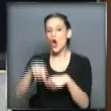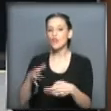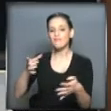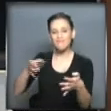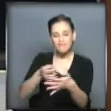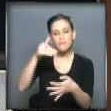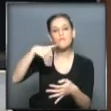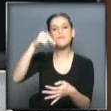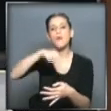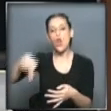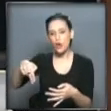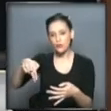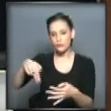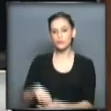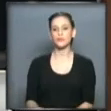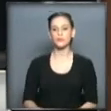estación Morón,